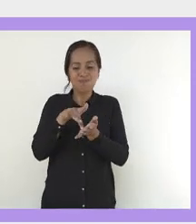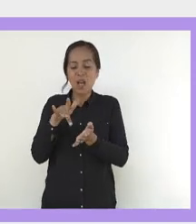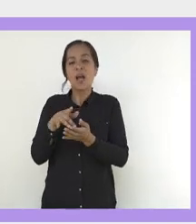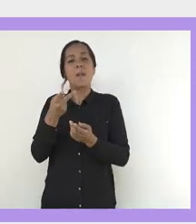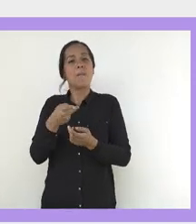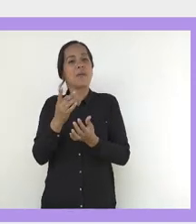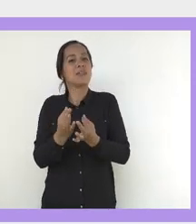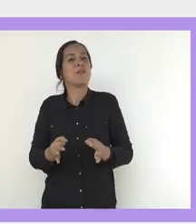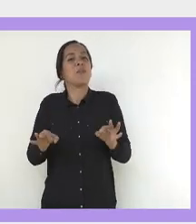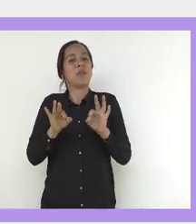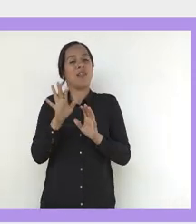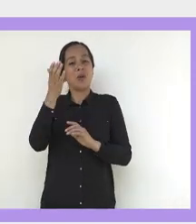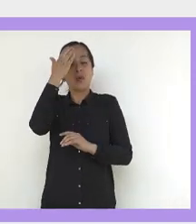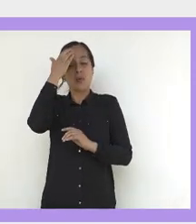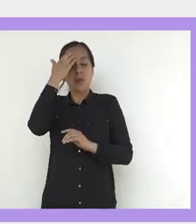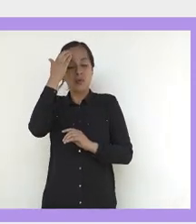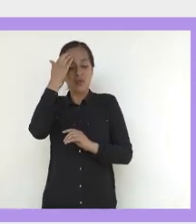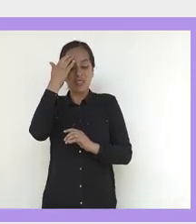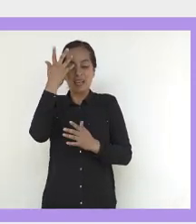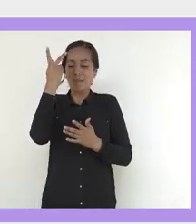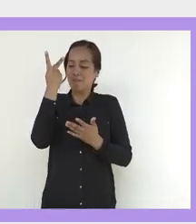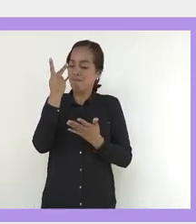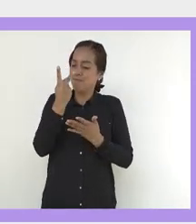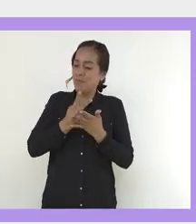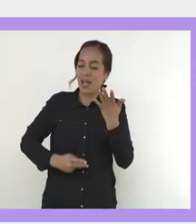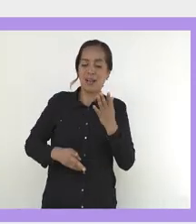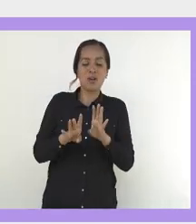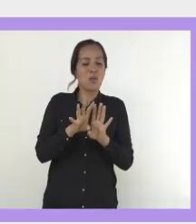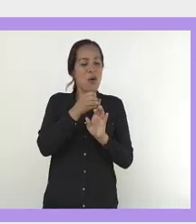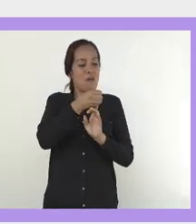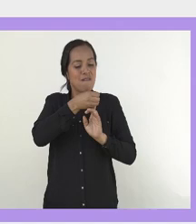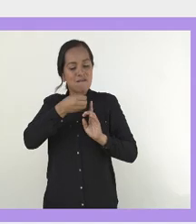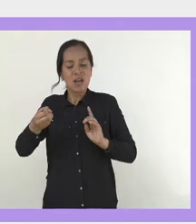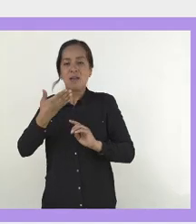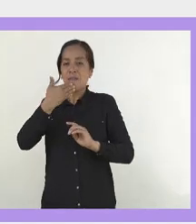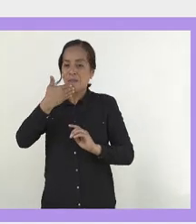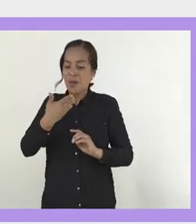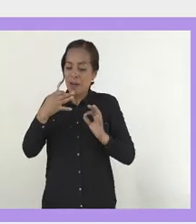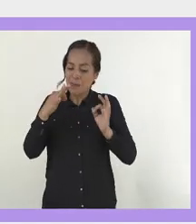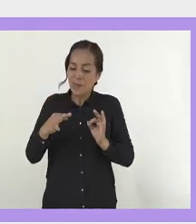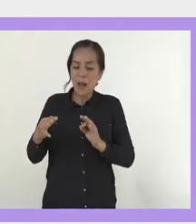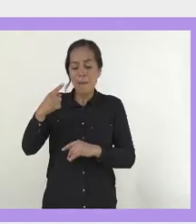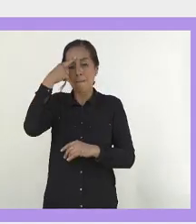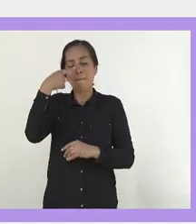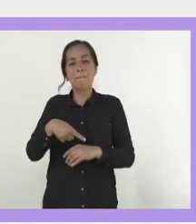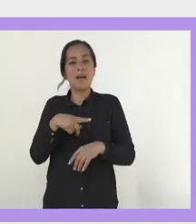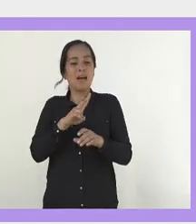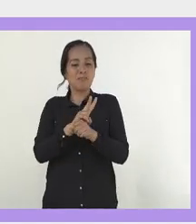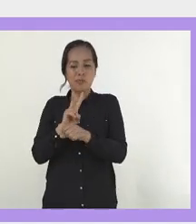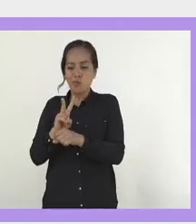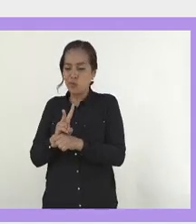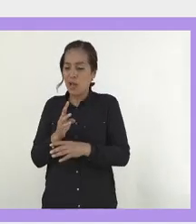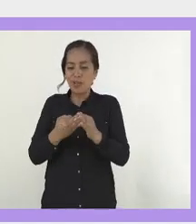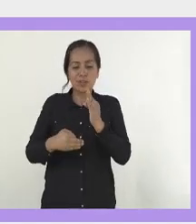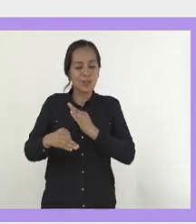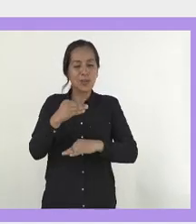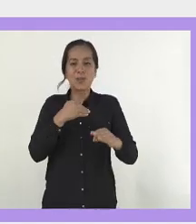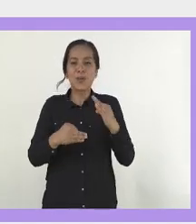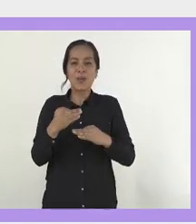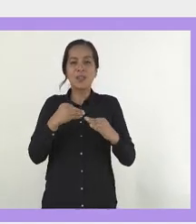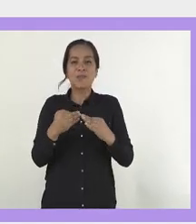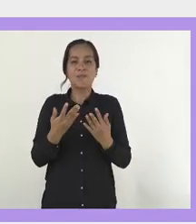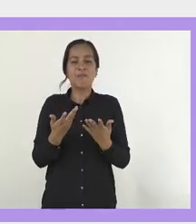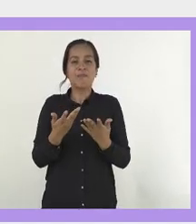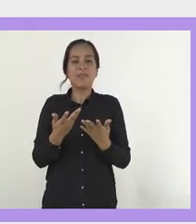las estructuras estructurar lo lo todo para que podamos cubrir tanto darle ese seguimiento a las visorias este